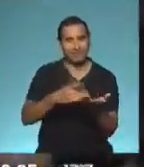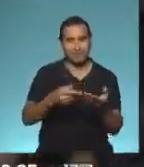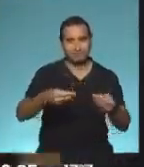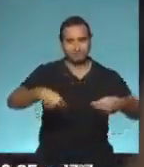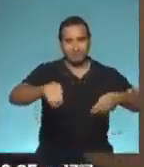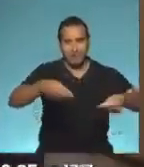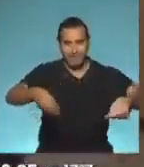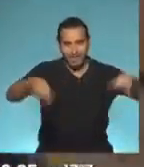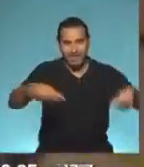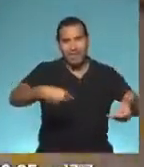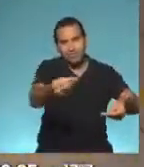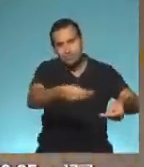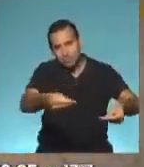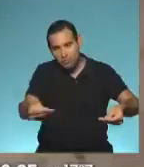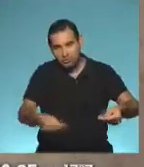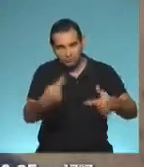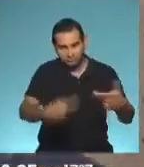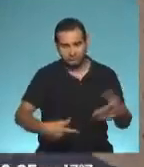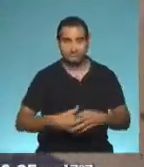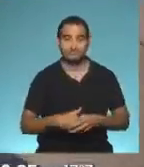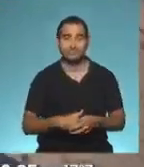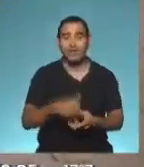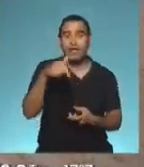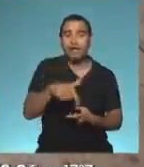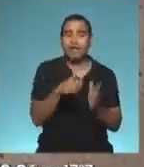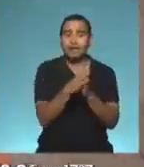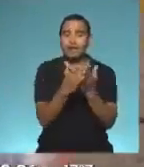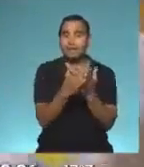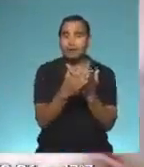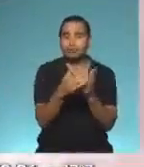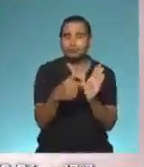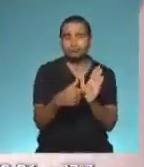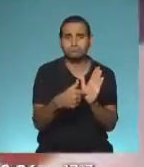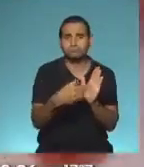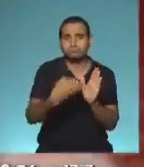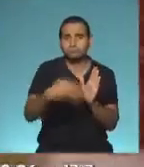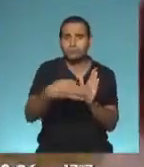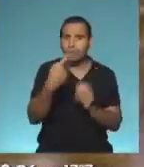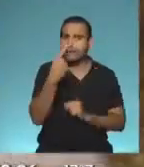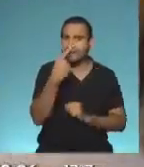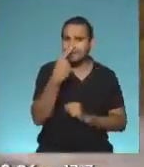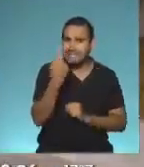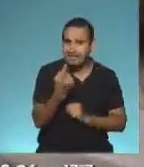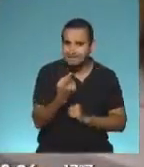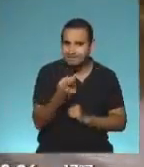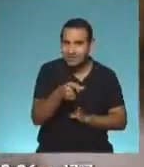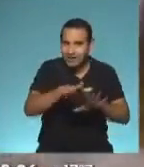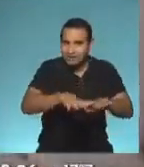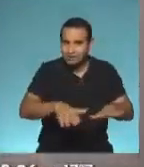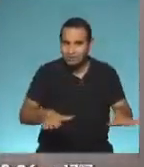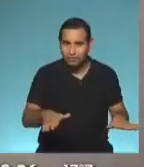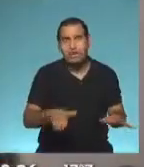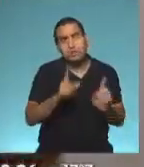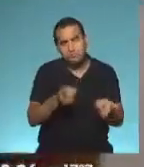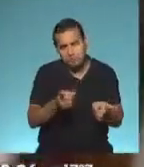hacer dibujos miren acá hay en los libros realmente que son muy interesantes los chicos